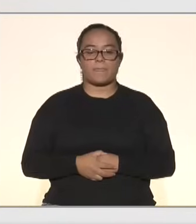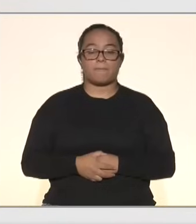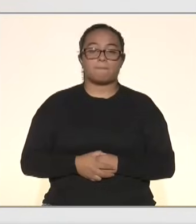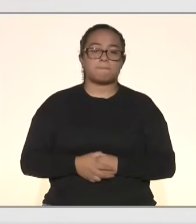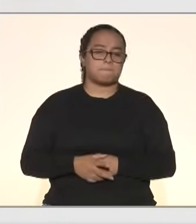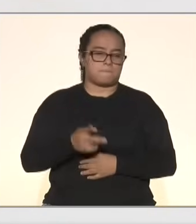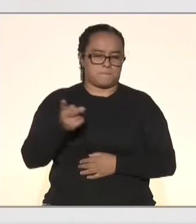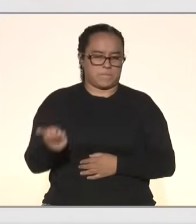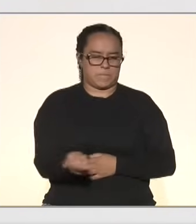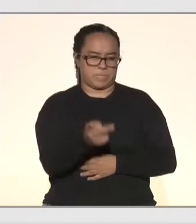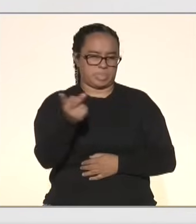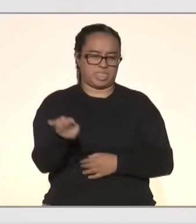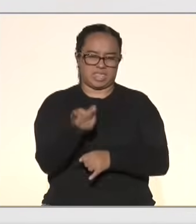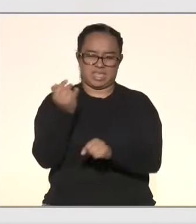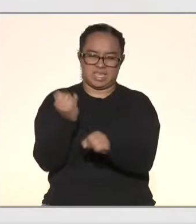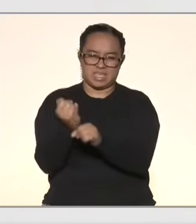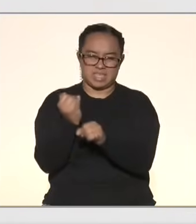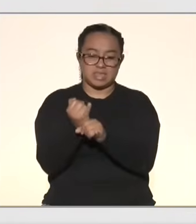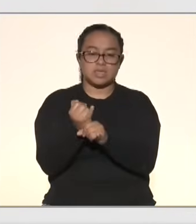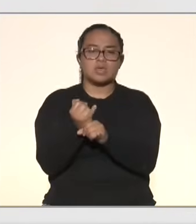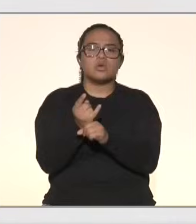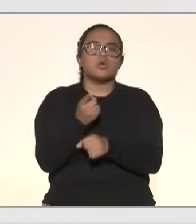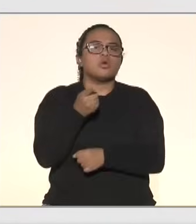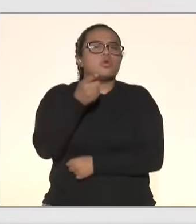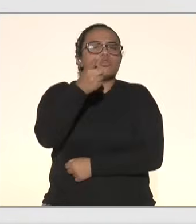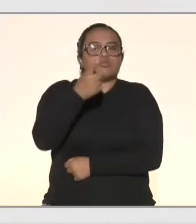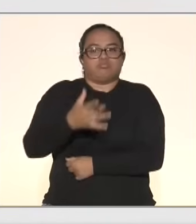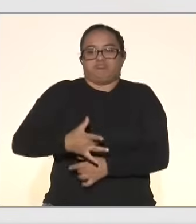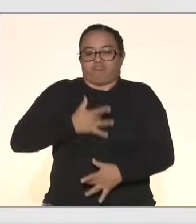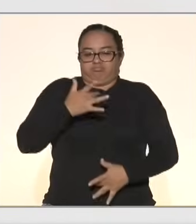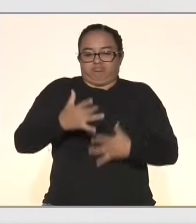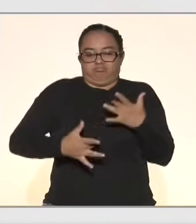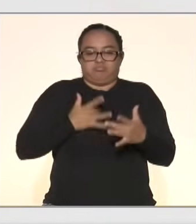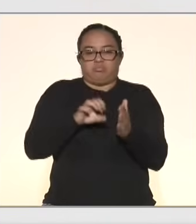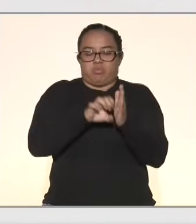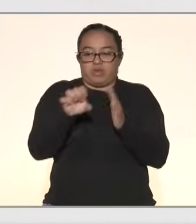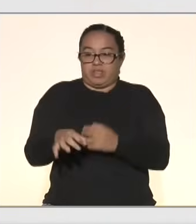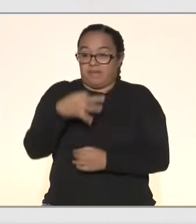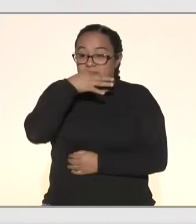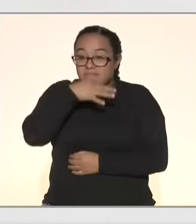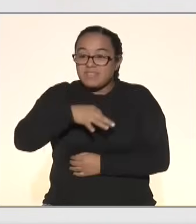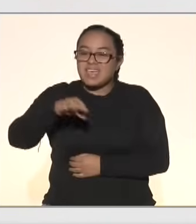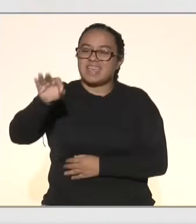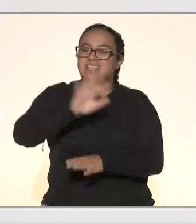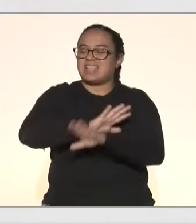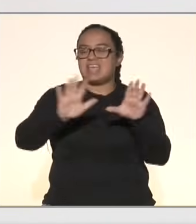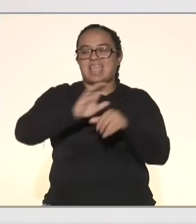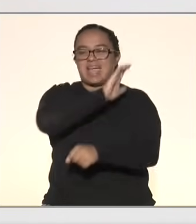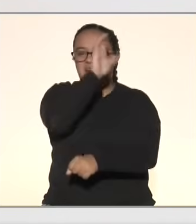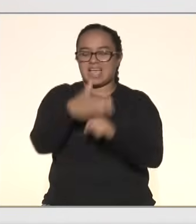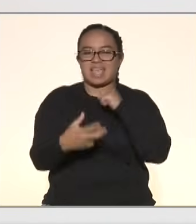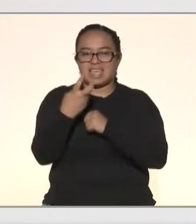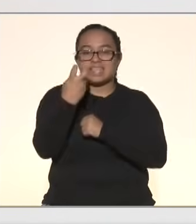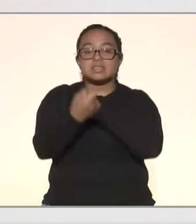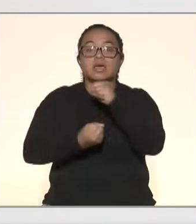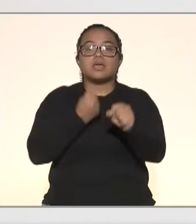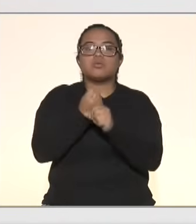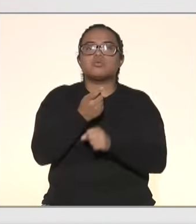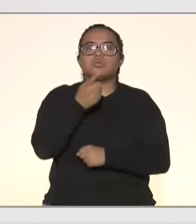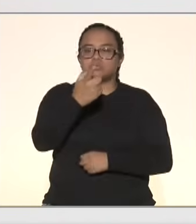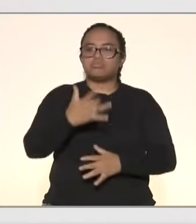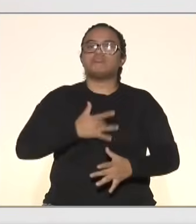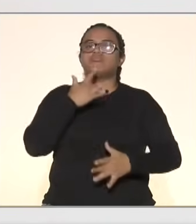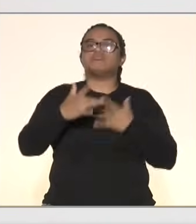Al preguntar en nuestras redes sociales qué sentimientos te generan las fiestas de fin de año, estos fueron